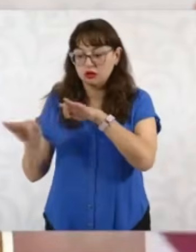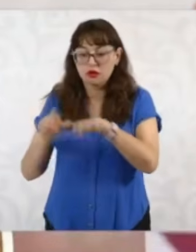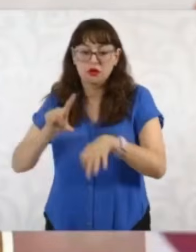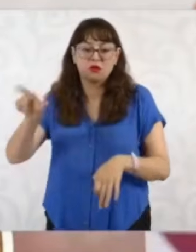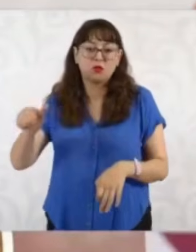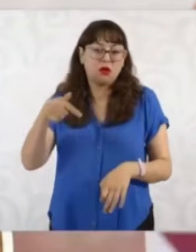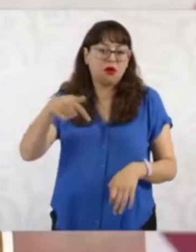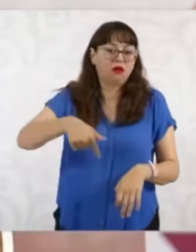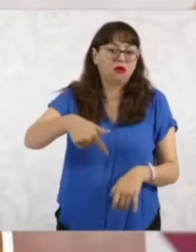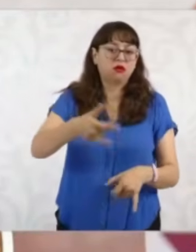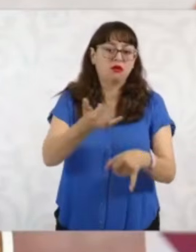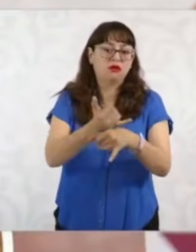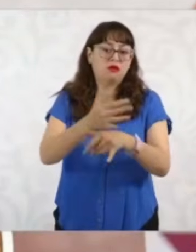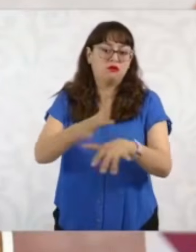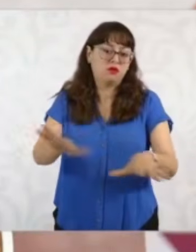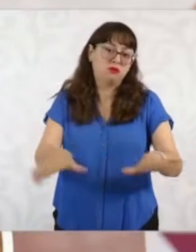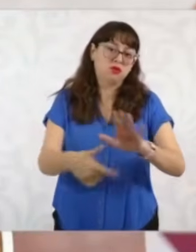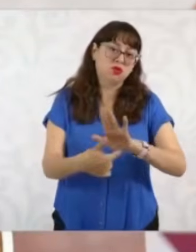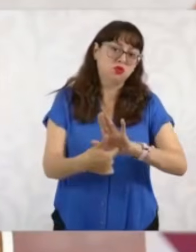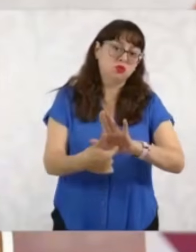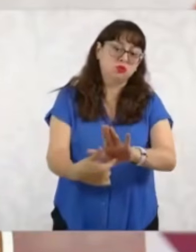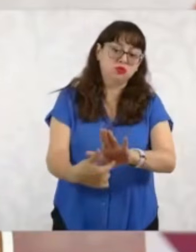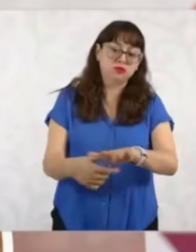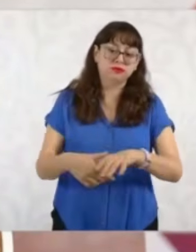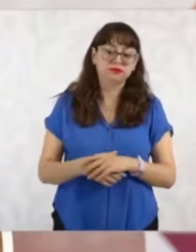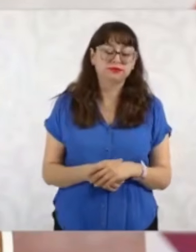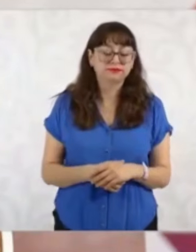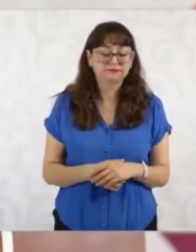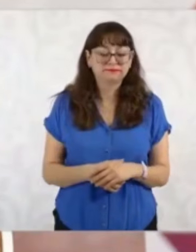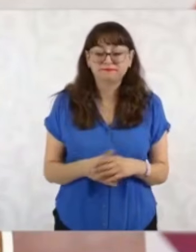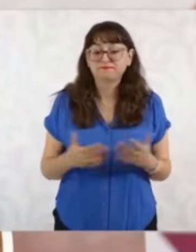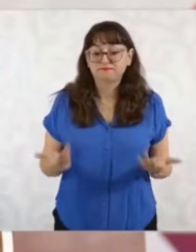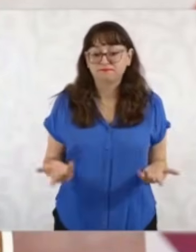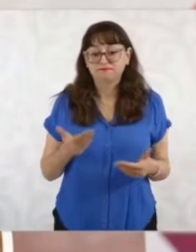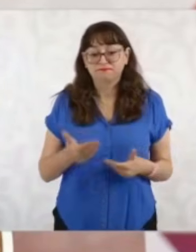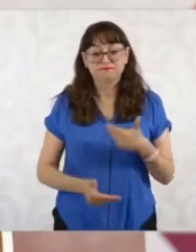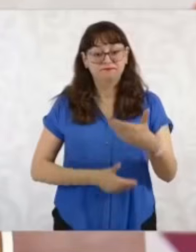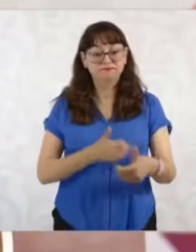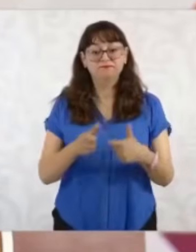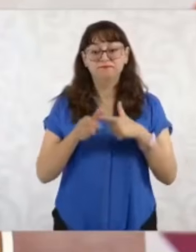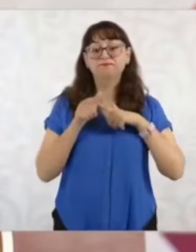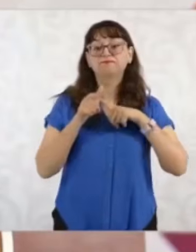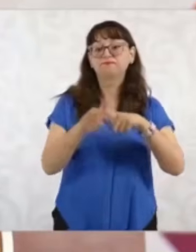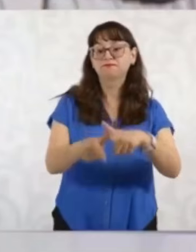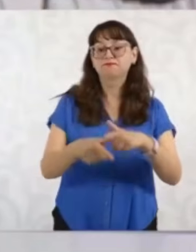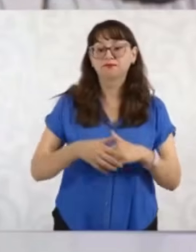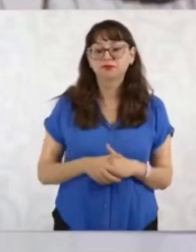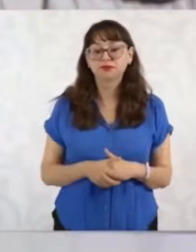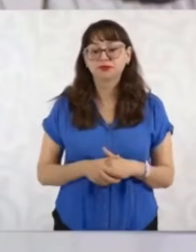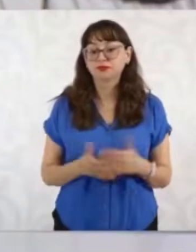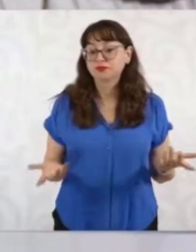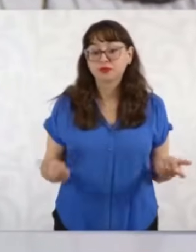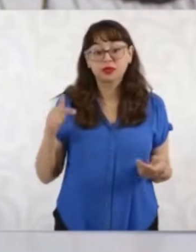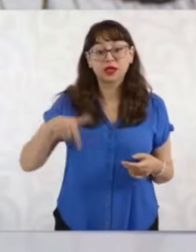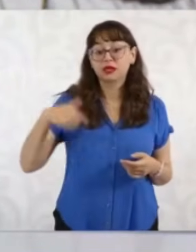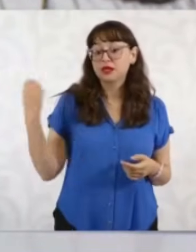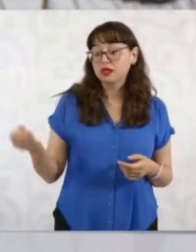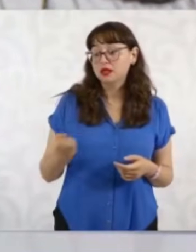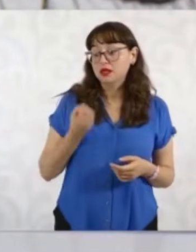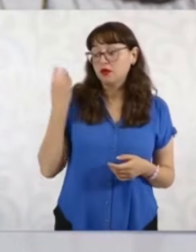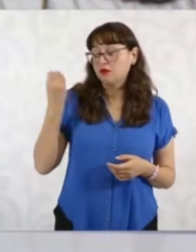informamos al pueblo de México cómo lo estamos atendiendo y cómo lo vamos a seguir atendiendo. Si no tuviéramos este